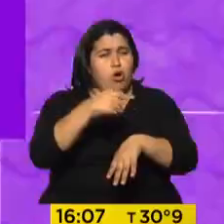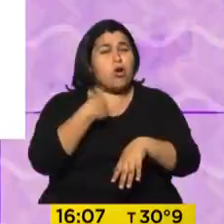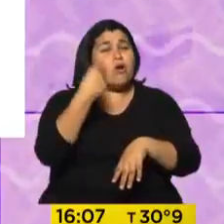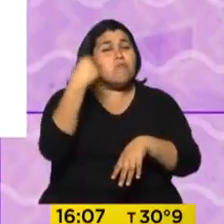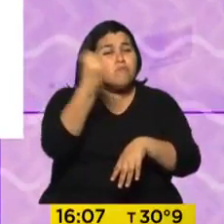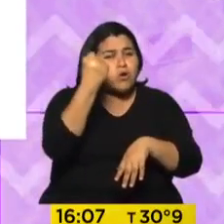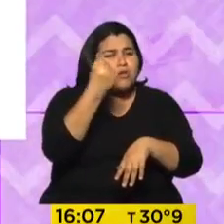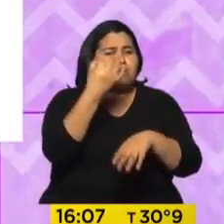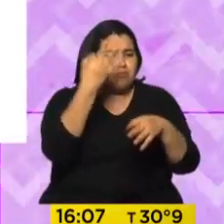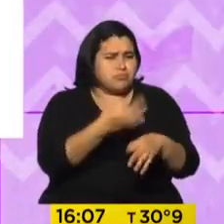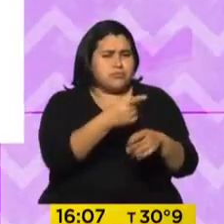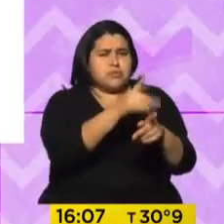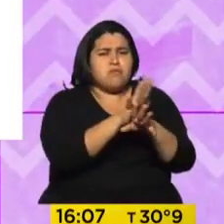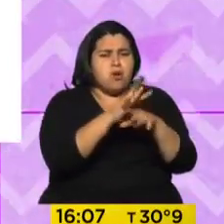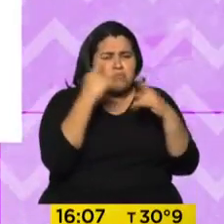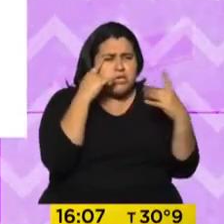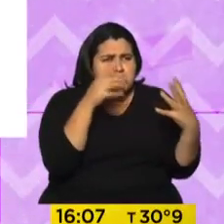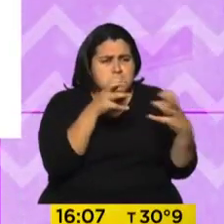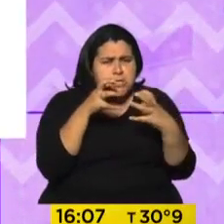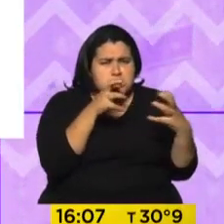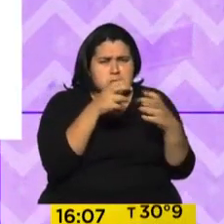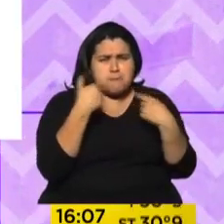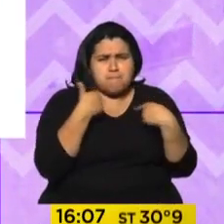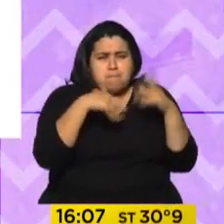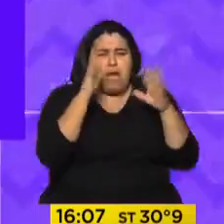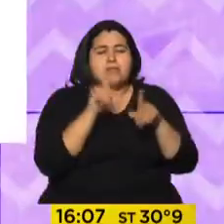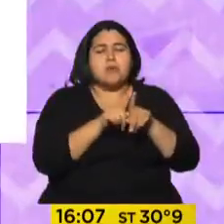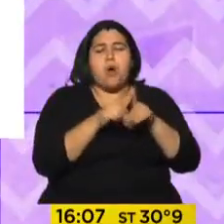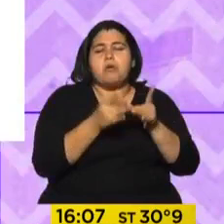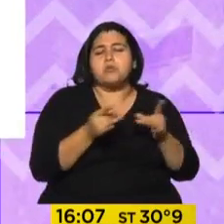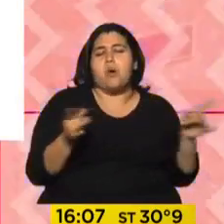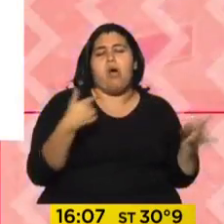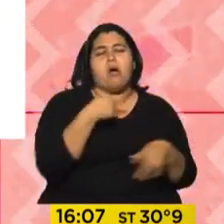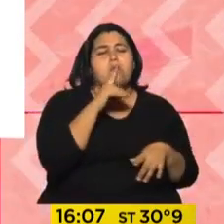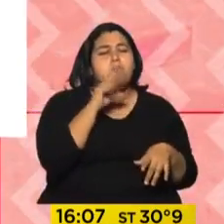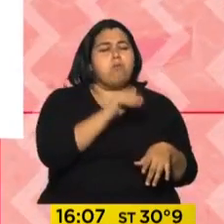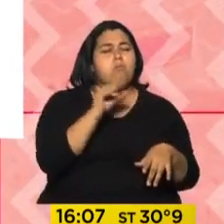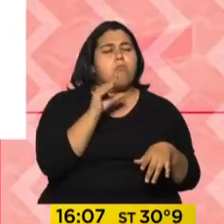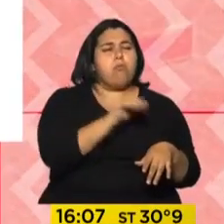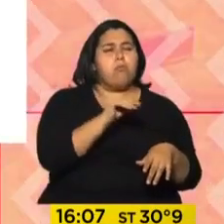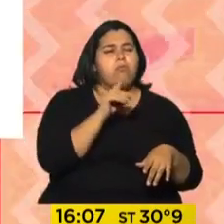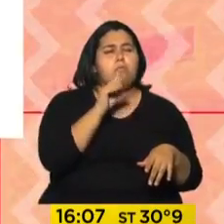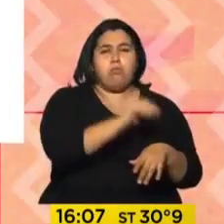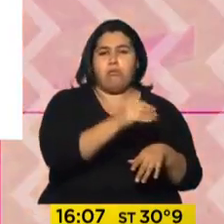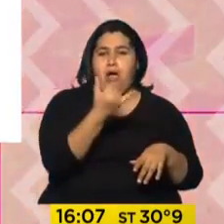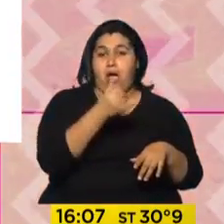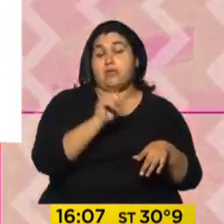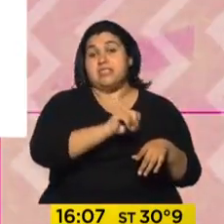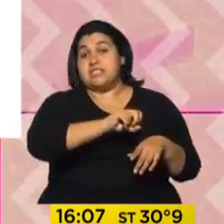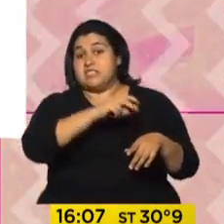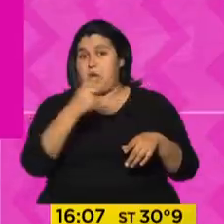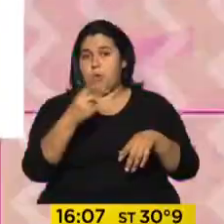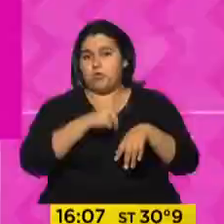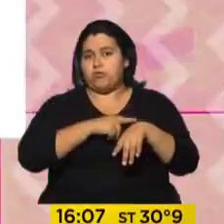denomina acumulación de tensión, donde la violencia es sutil, agresiones verbales o psicológicas. La segunda,